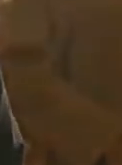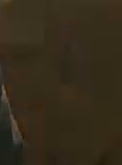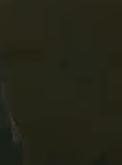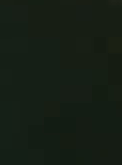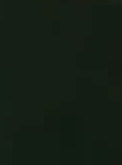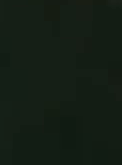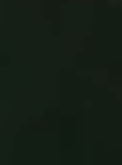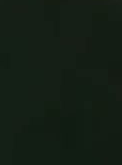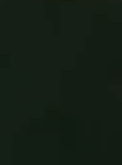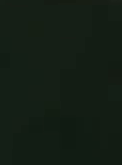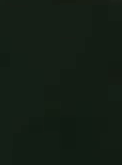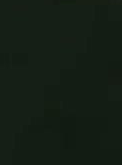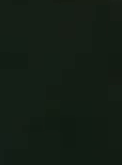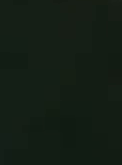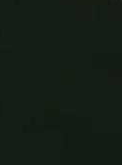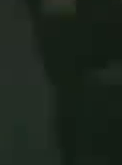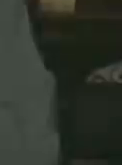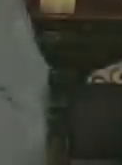Permiso para